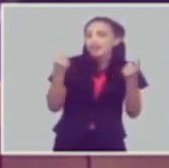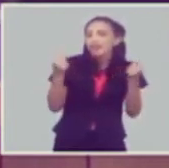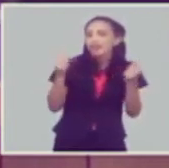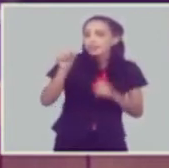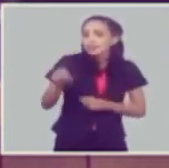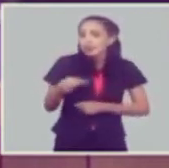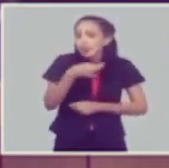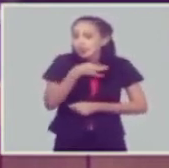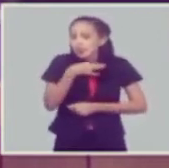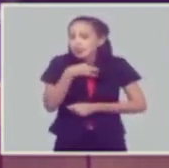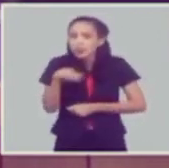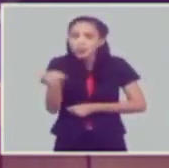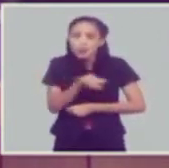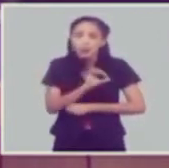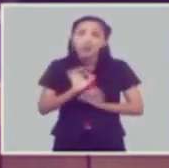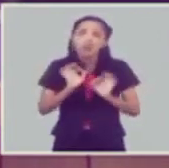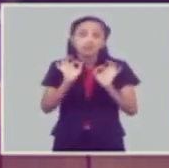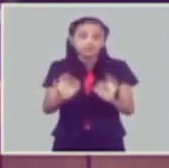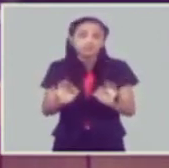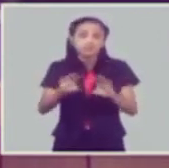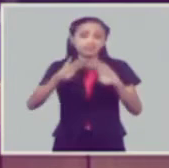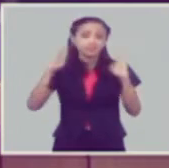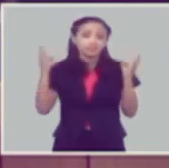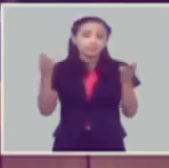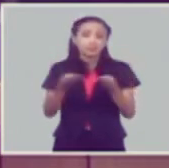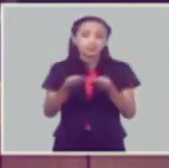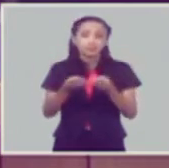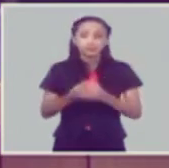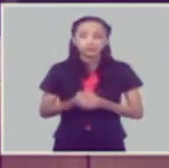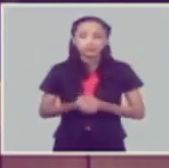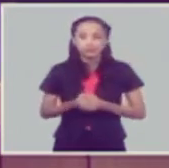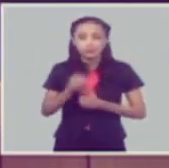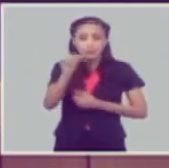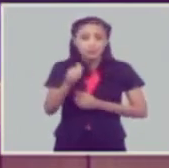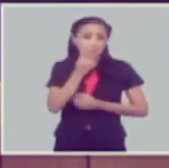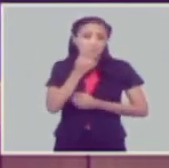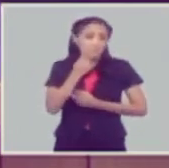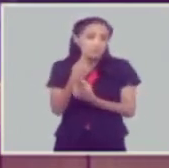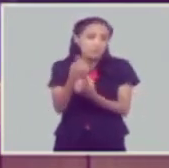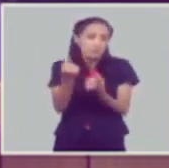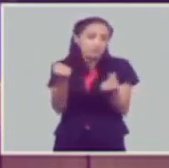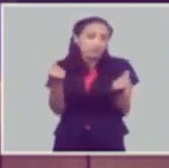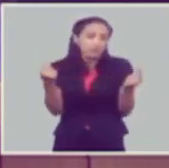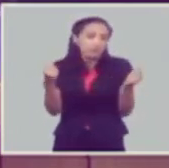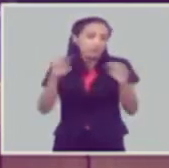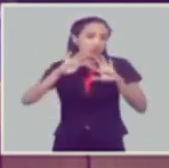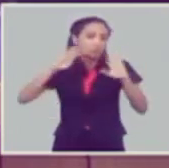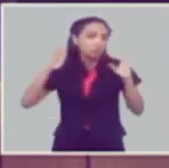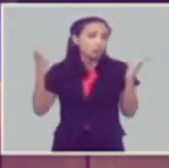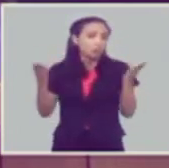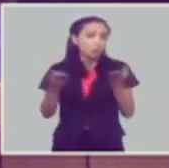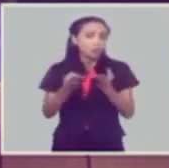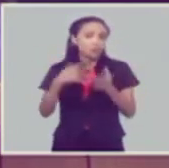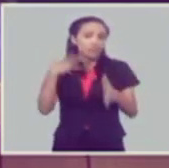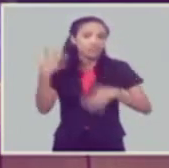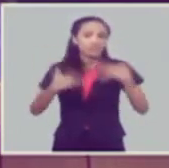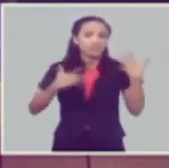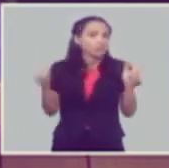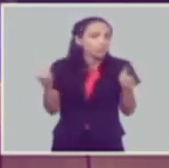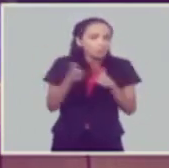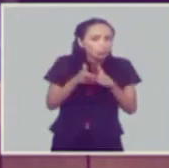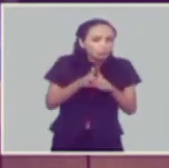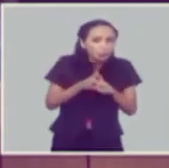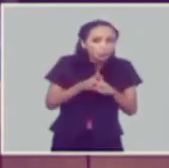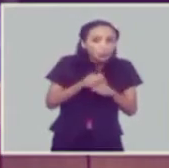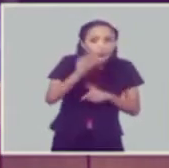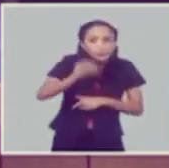social. Increíblemente, las fortunas más grandes del planeta, las que disfrutan unos pocos, han